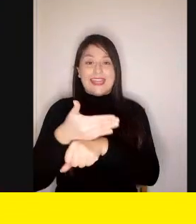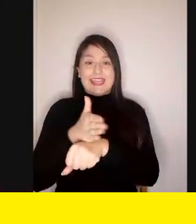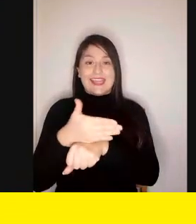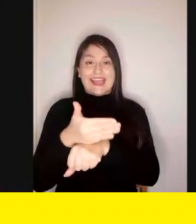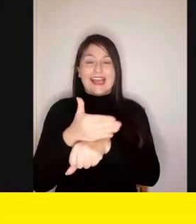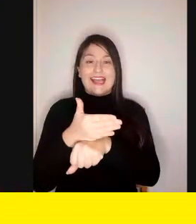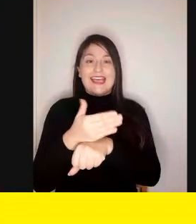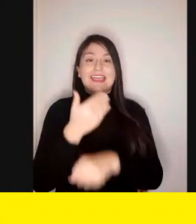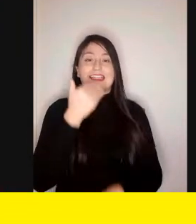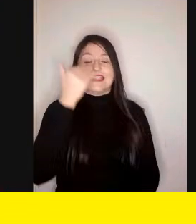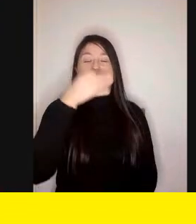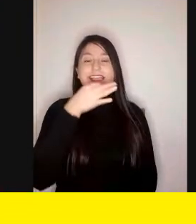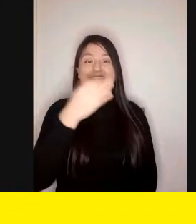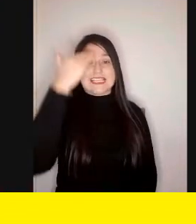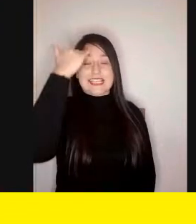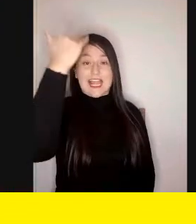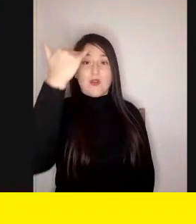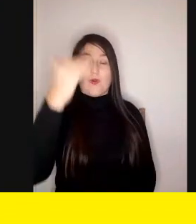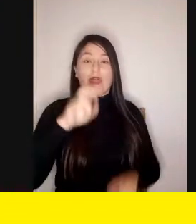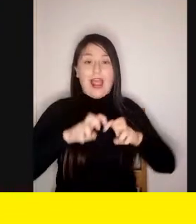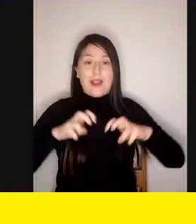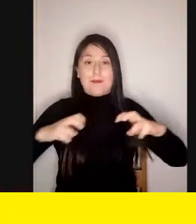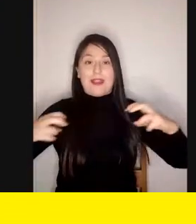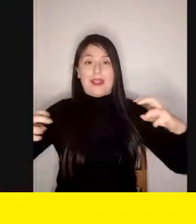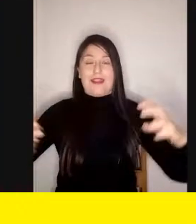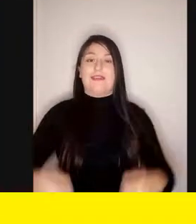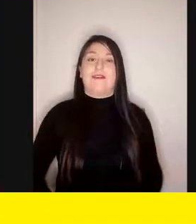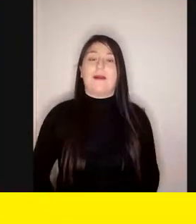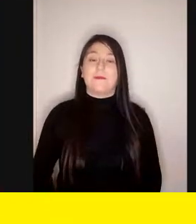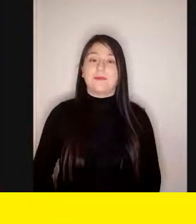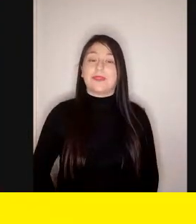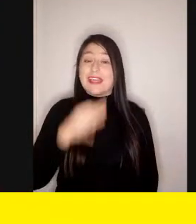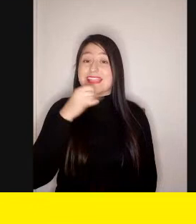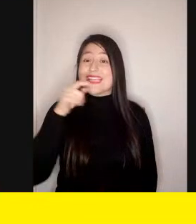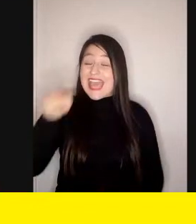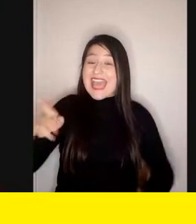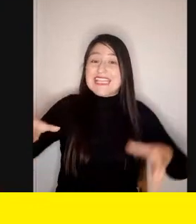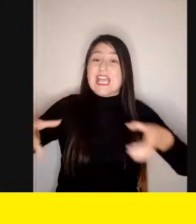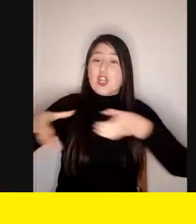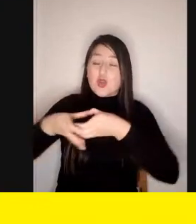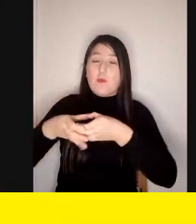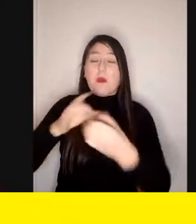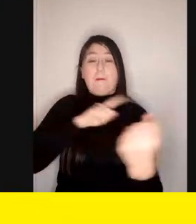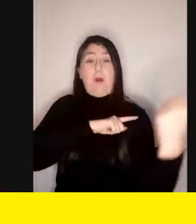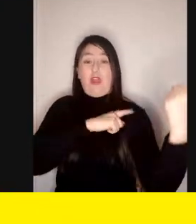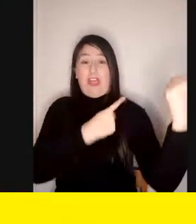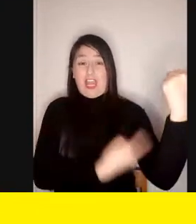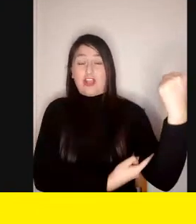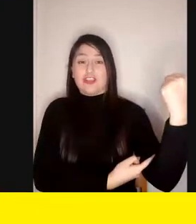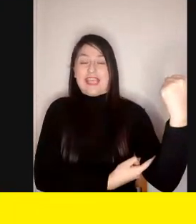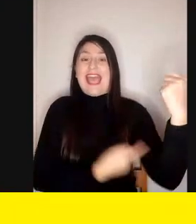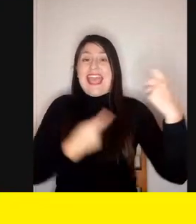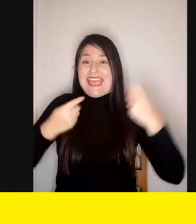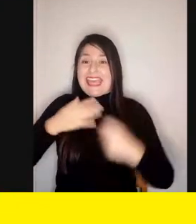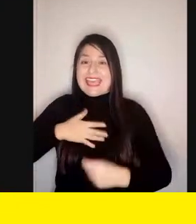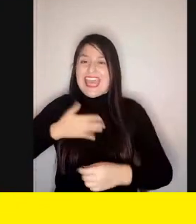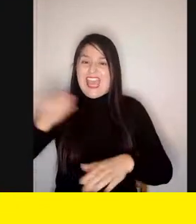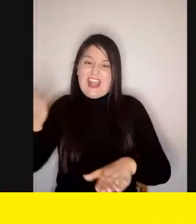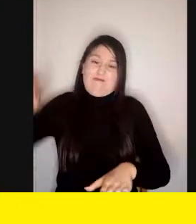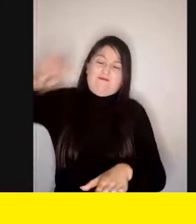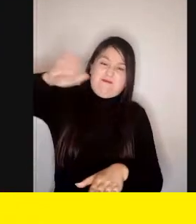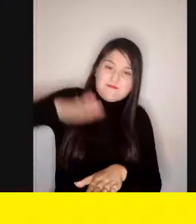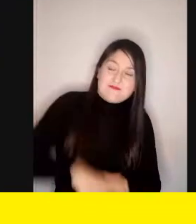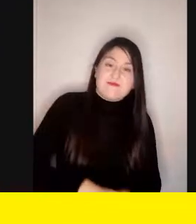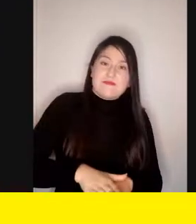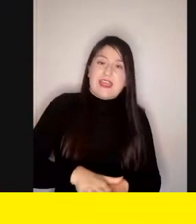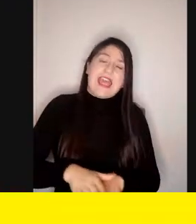Mona Gastiazoro dice, esa clase poderosa que busca aplastar a la gente tiene una raigambre fuertísima en